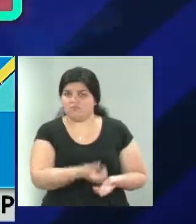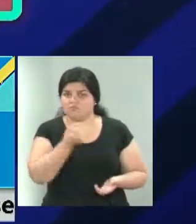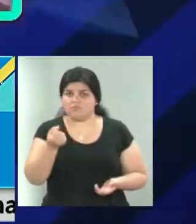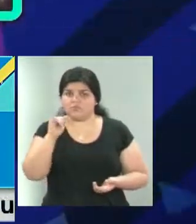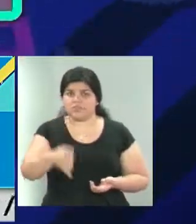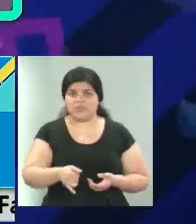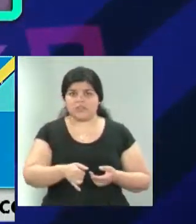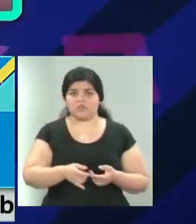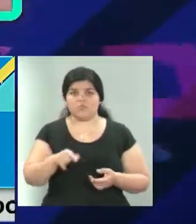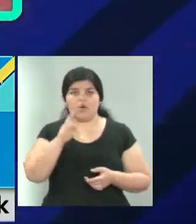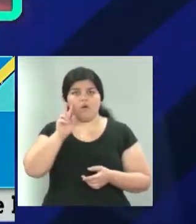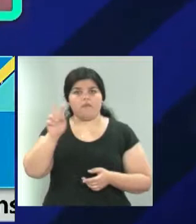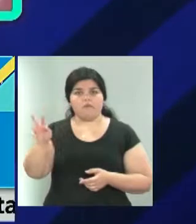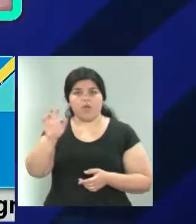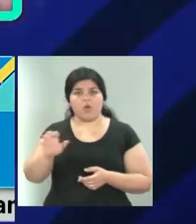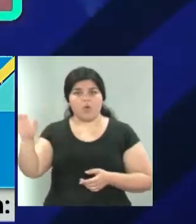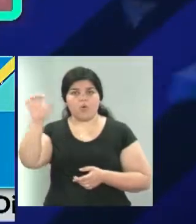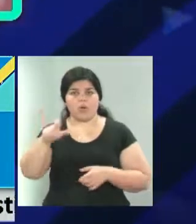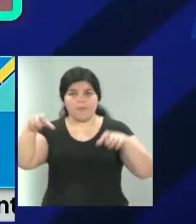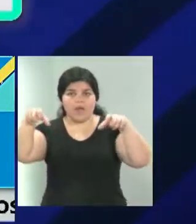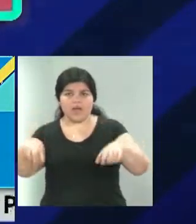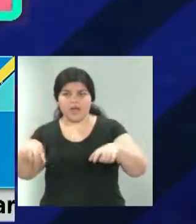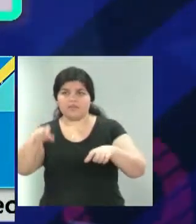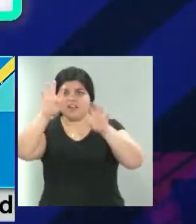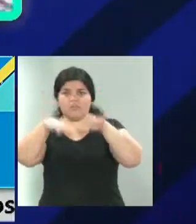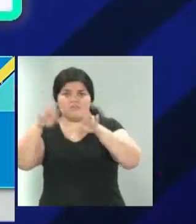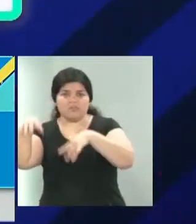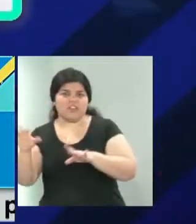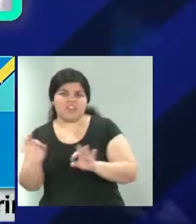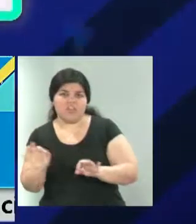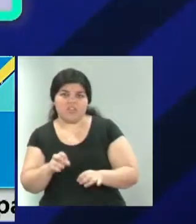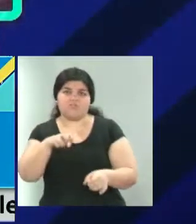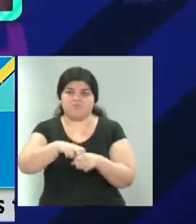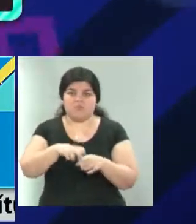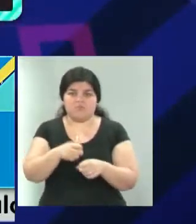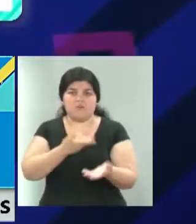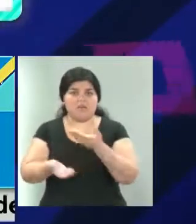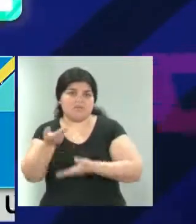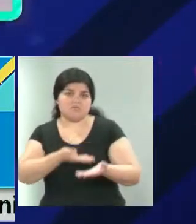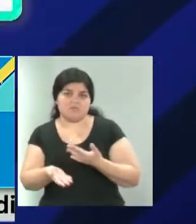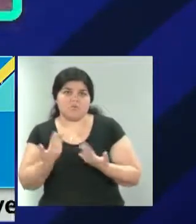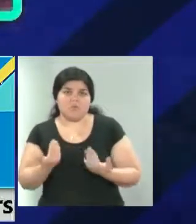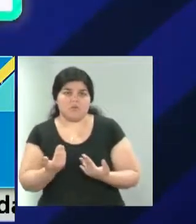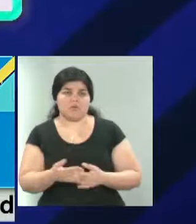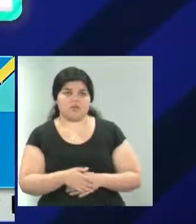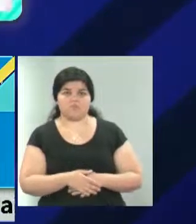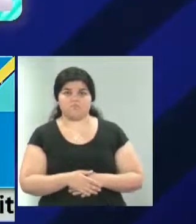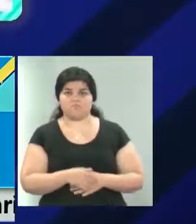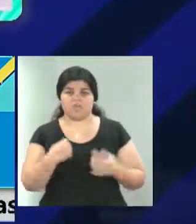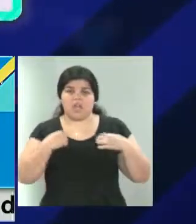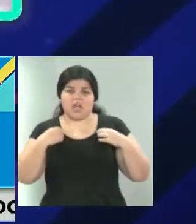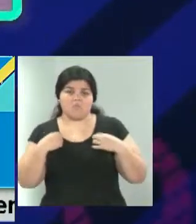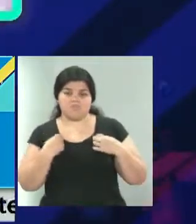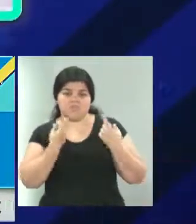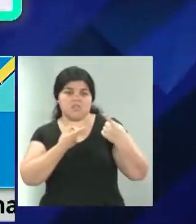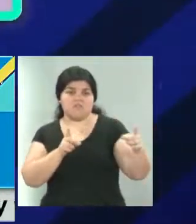Vos a cualquier estadio de Europa y... Podés compartir... Podés tomar cerveza, podés tomar alcohol. Vos vas con una camiseta y yo con la del